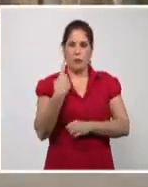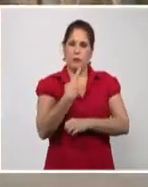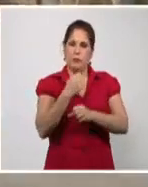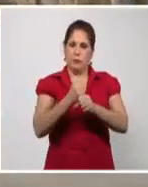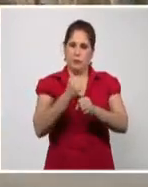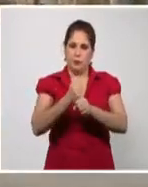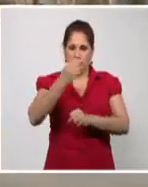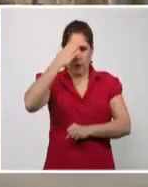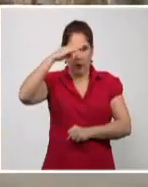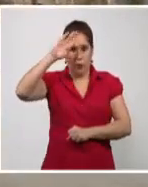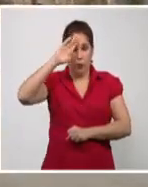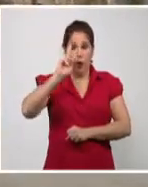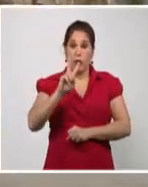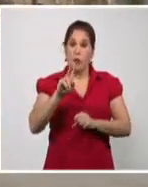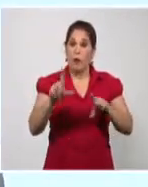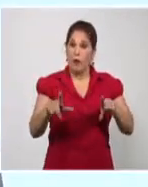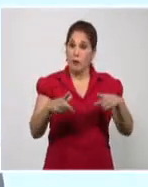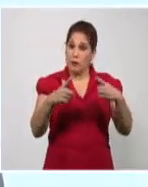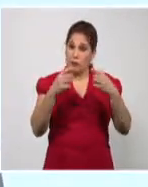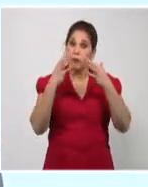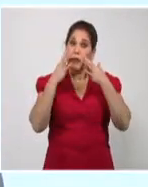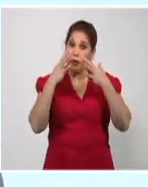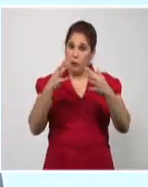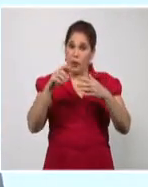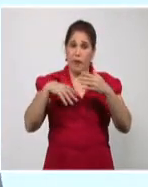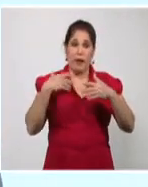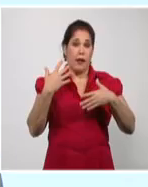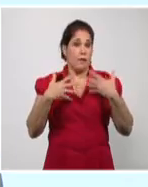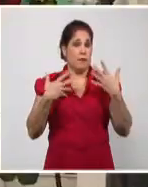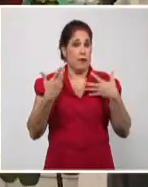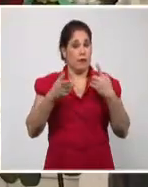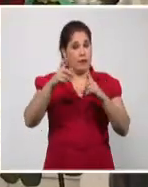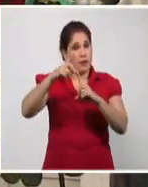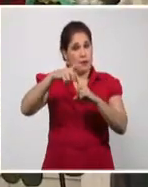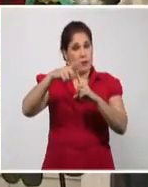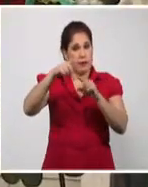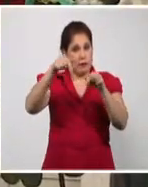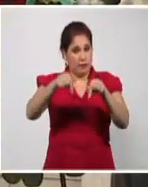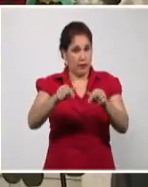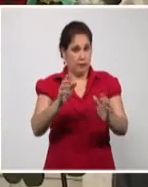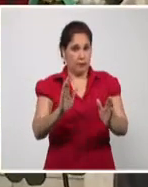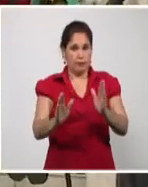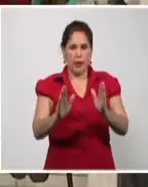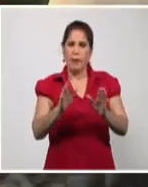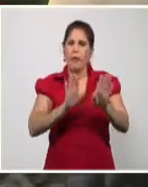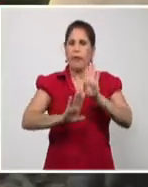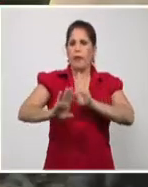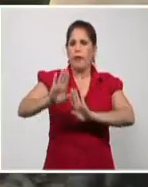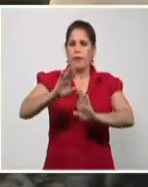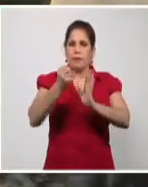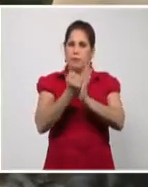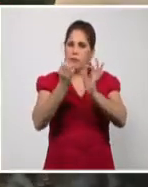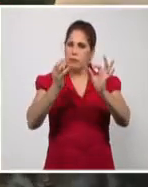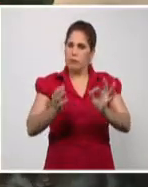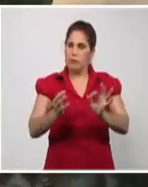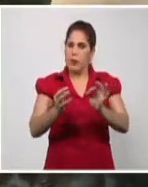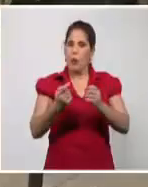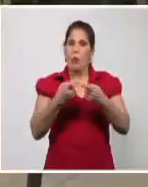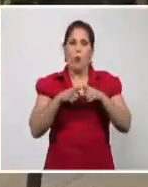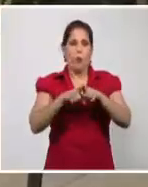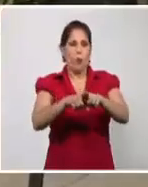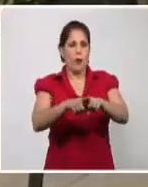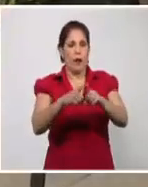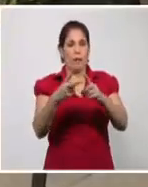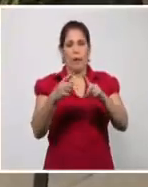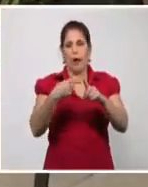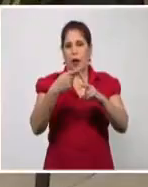trabajadores. Dos aniversarios importantes que celebra la Central de Trabajadores de Cuba y que defiende y ratifica la consigna de unidad para